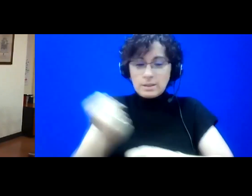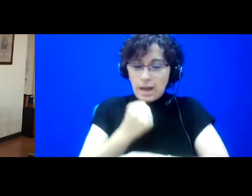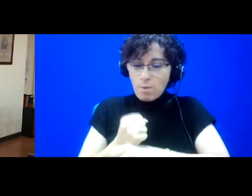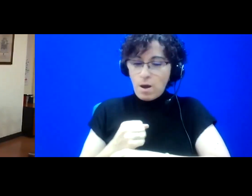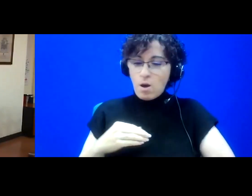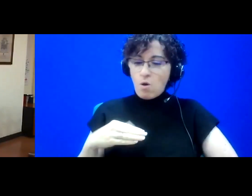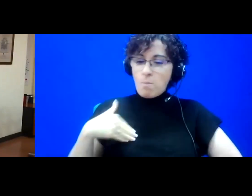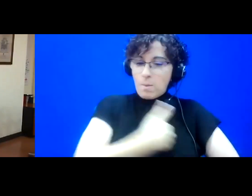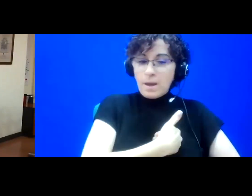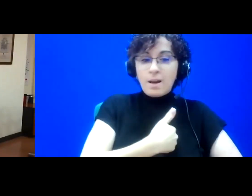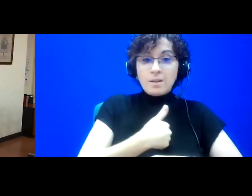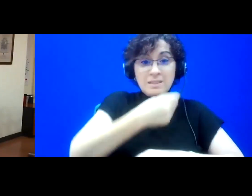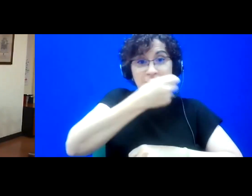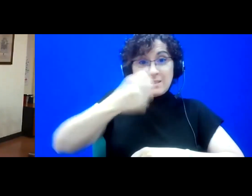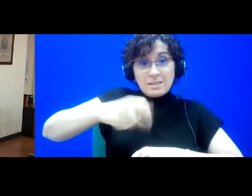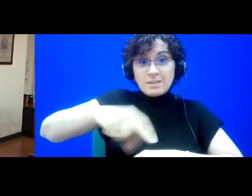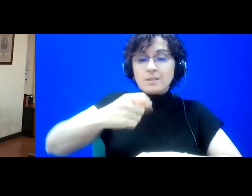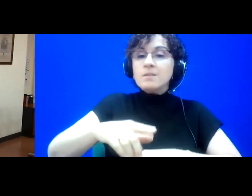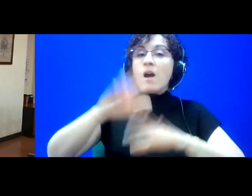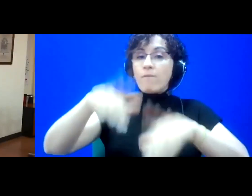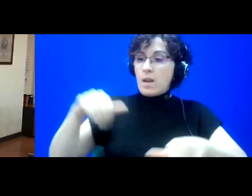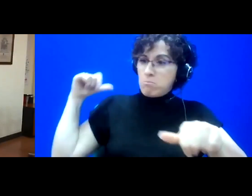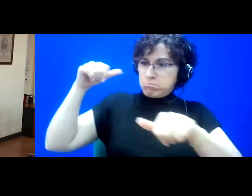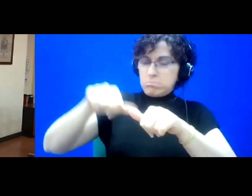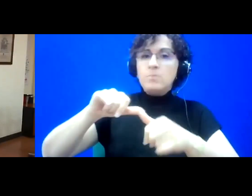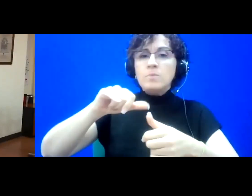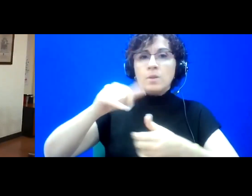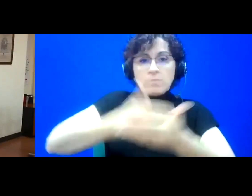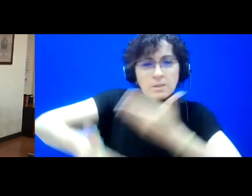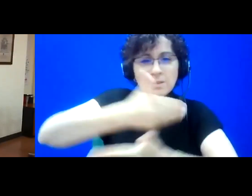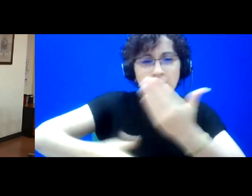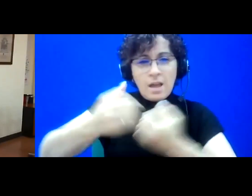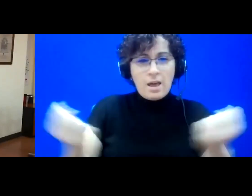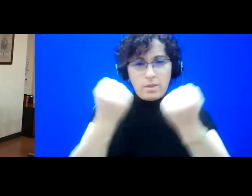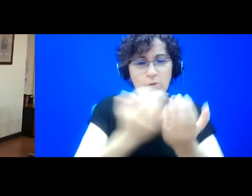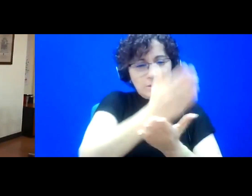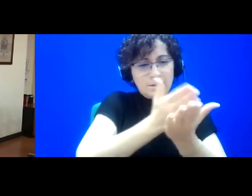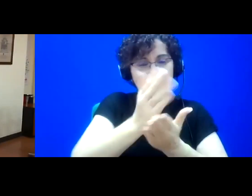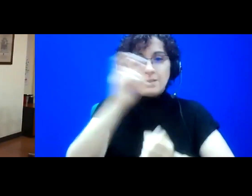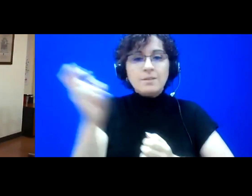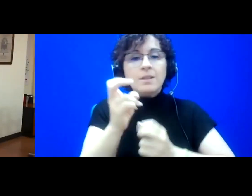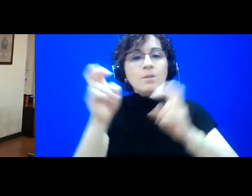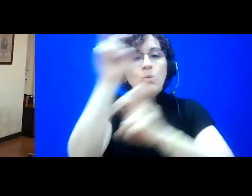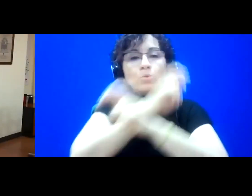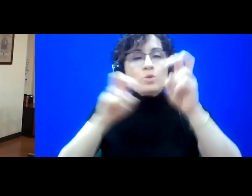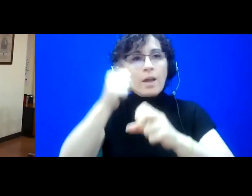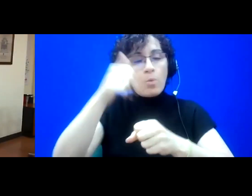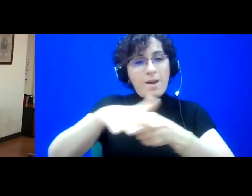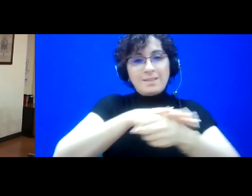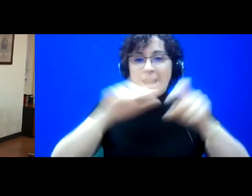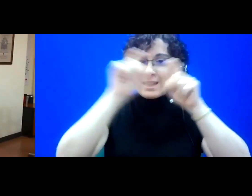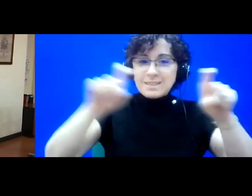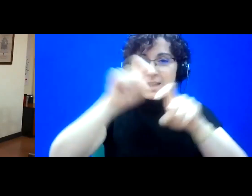fructíferas colaboraciones desde hace años en proyectos comunes alrededor de la enseñanza y la certificación de estas dos